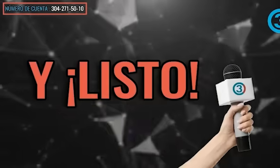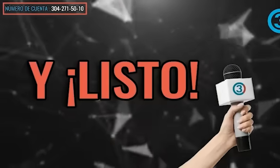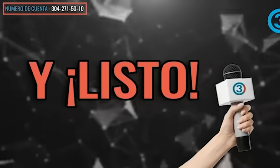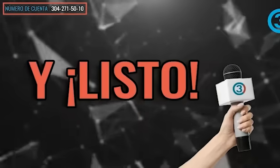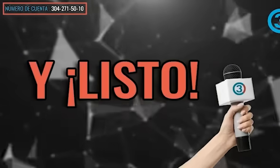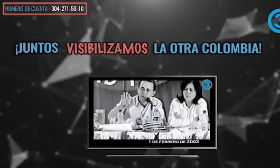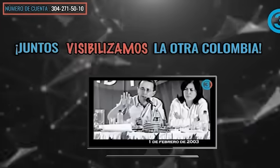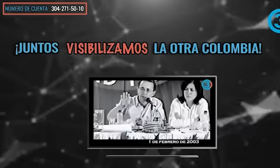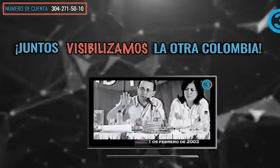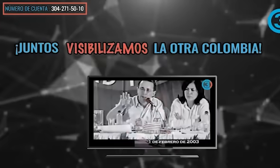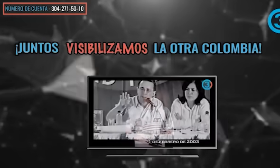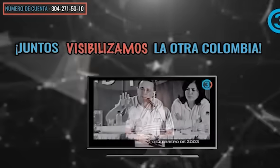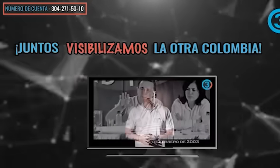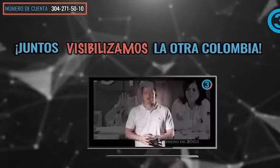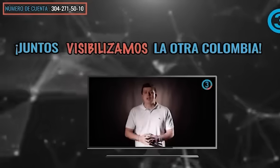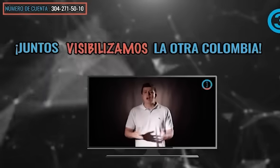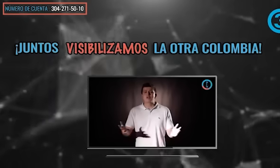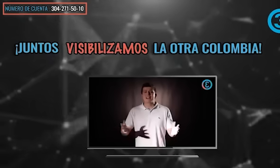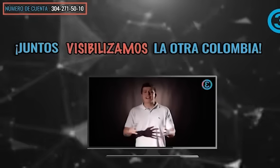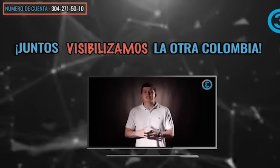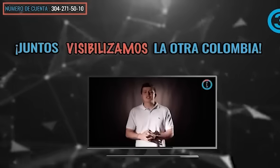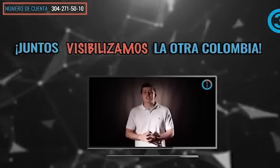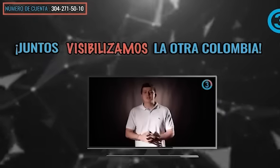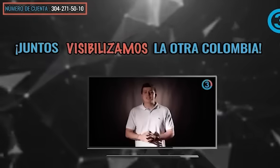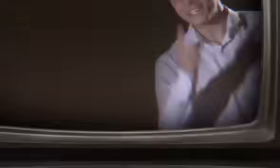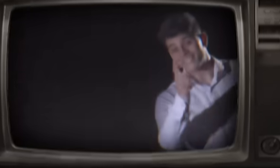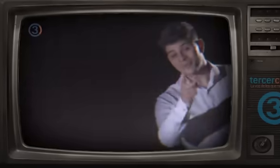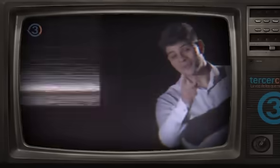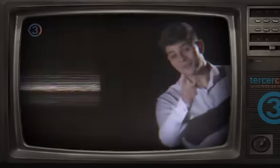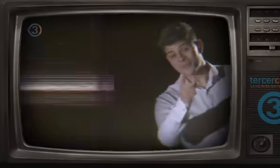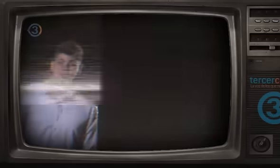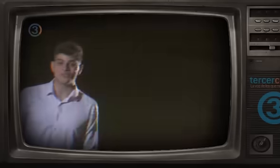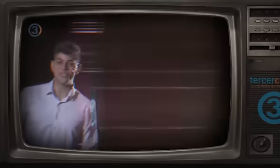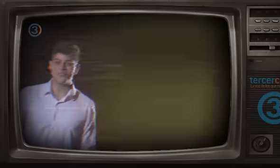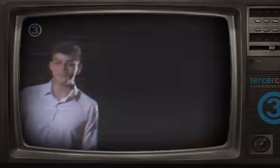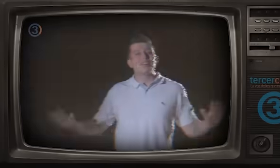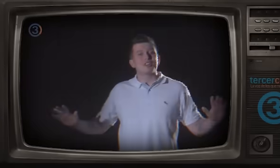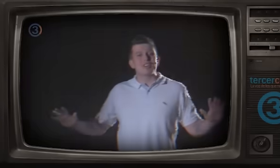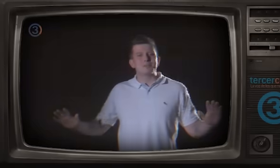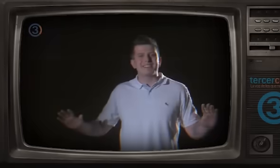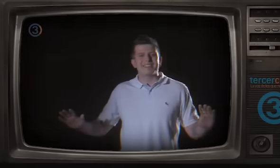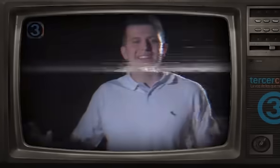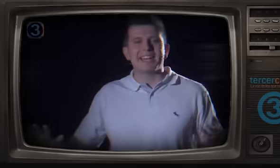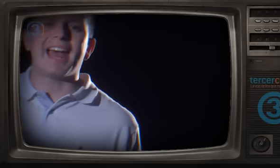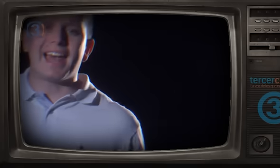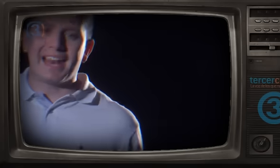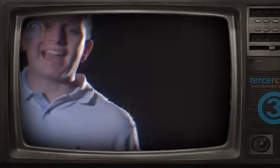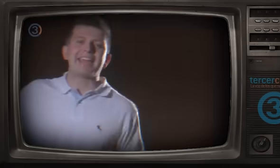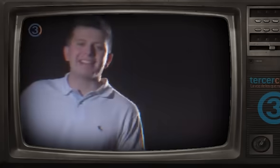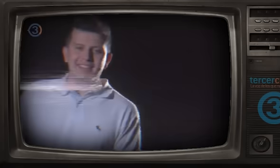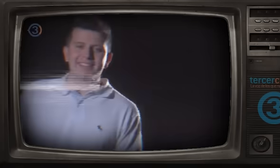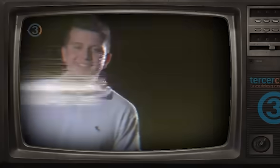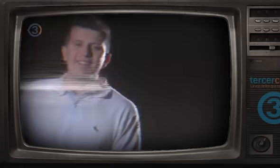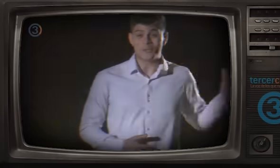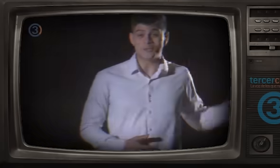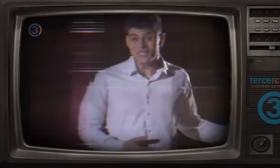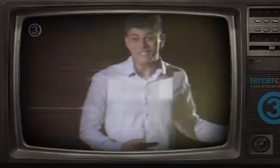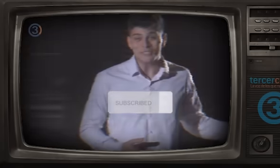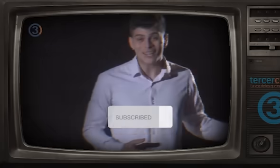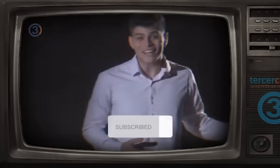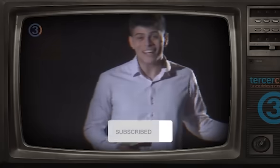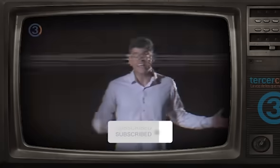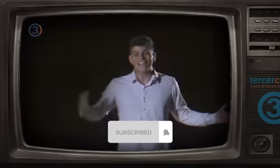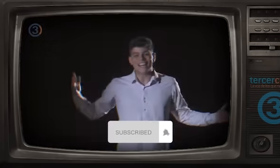tu aporte y listo juntos visibilizamos la otra Colombia Si te gusta nuestro contenido y no quieres perderte nada de la agenda alternativa